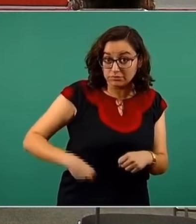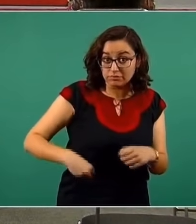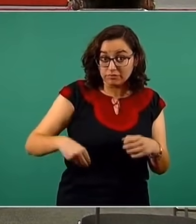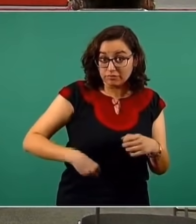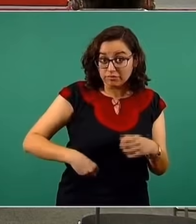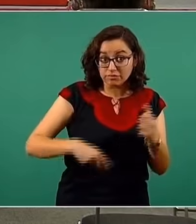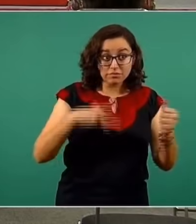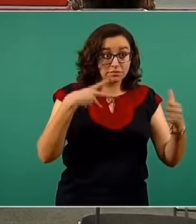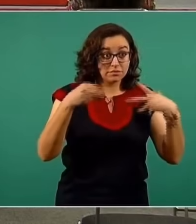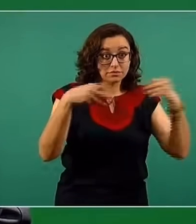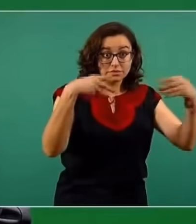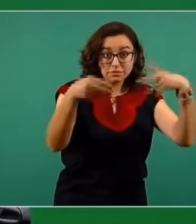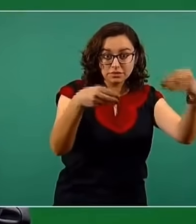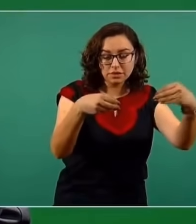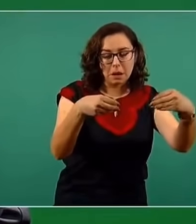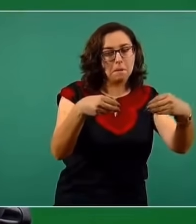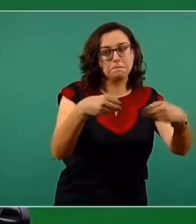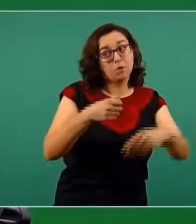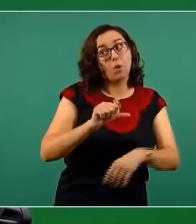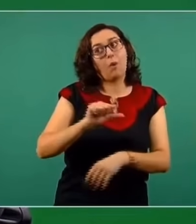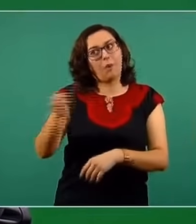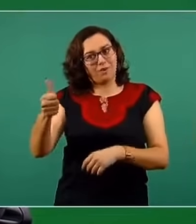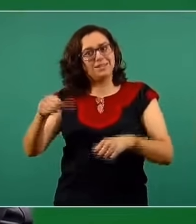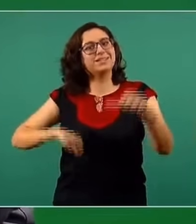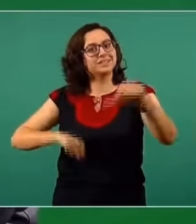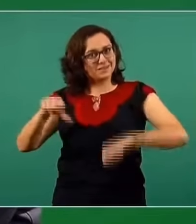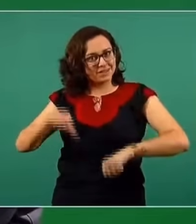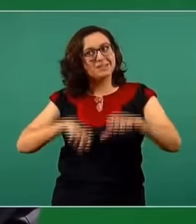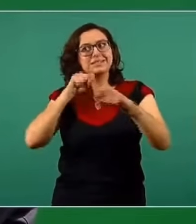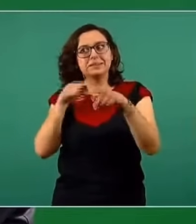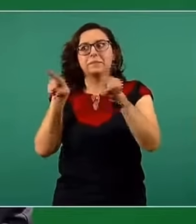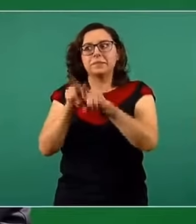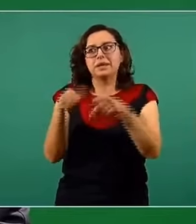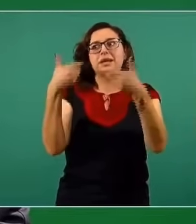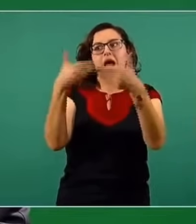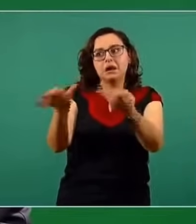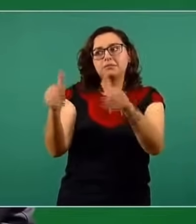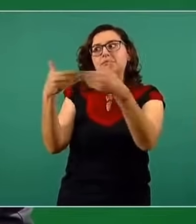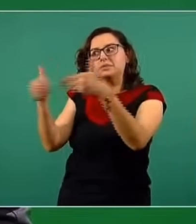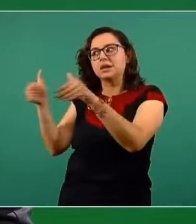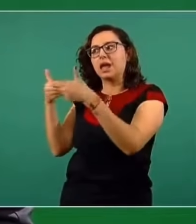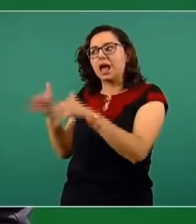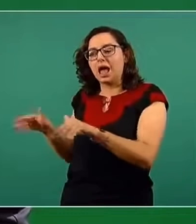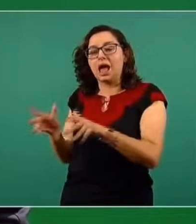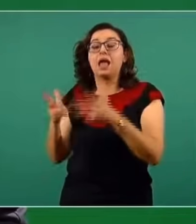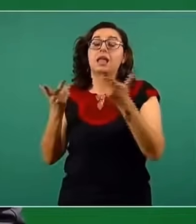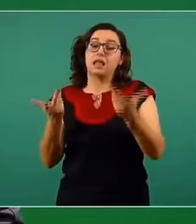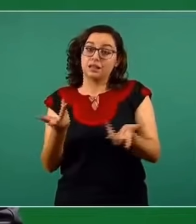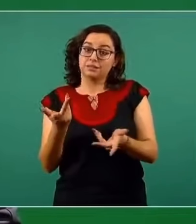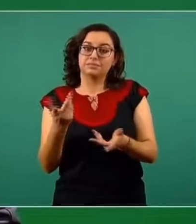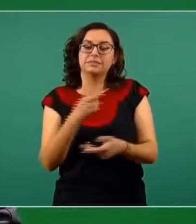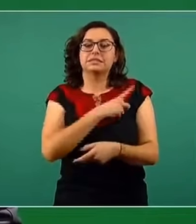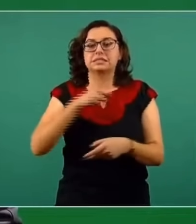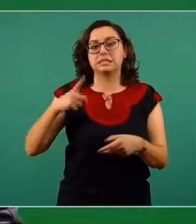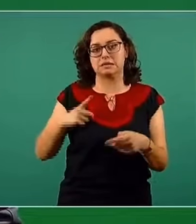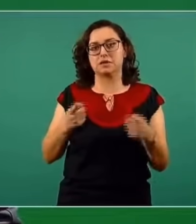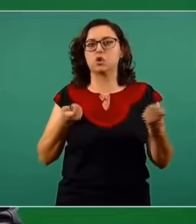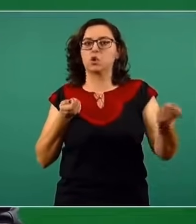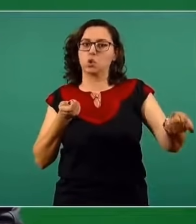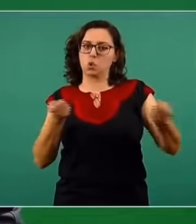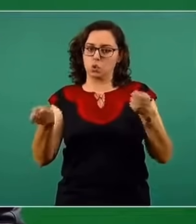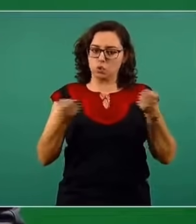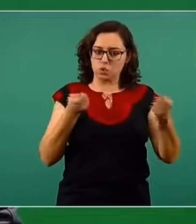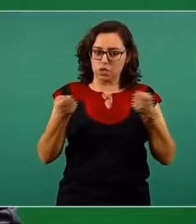otras distintas actividades. ¿Qué se tiene que hacer? Poder regularlo, posiblemente cerrar algunos de esos espacios,